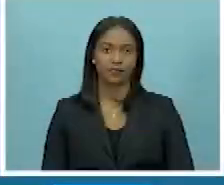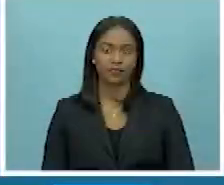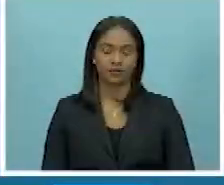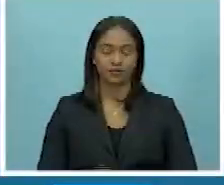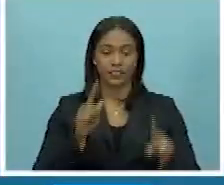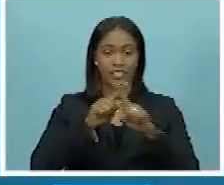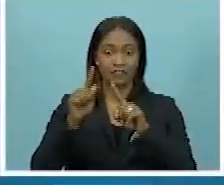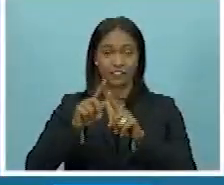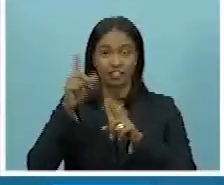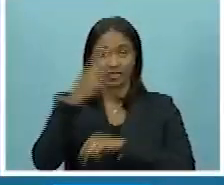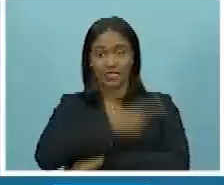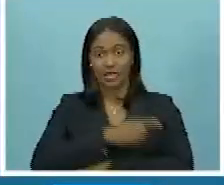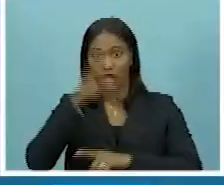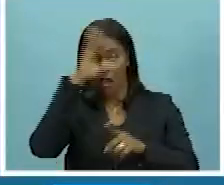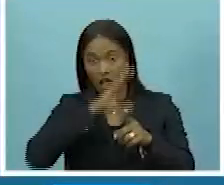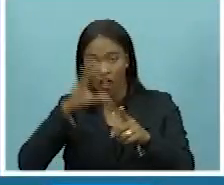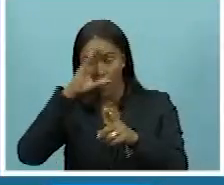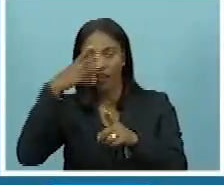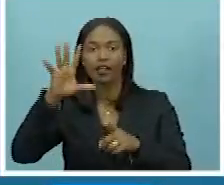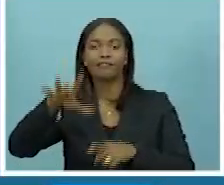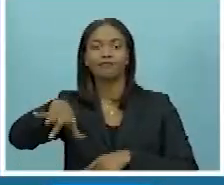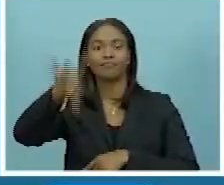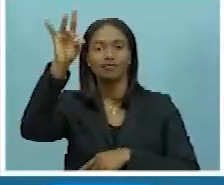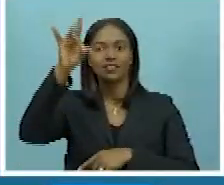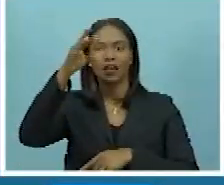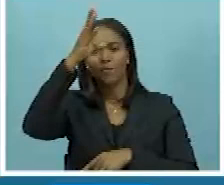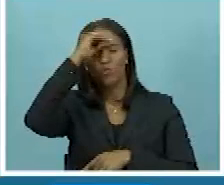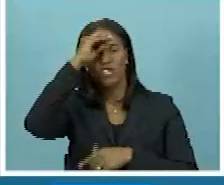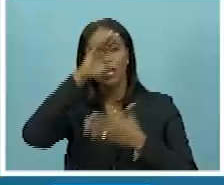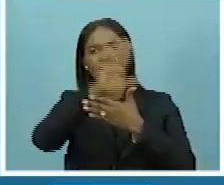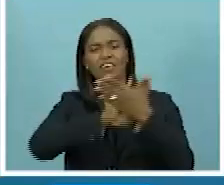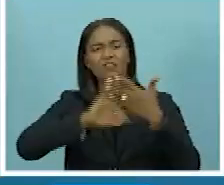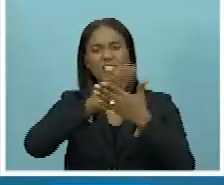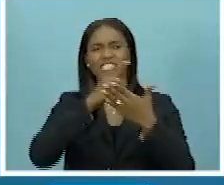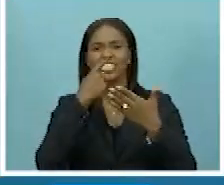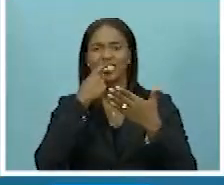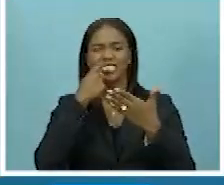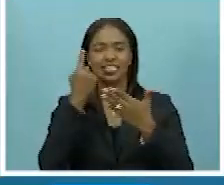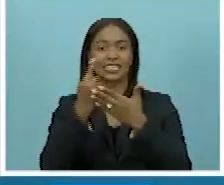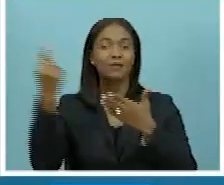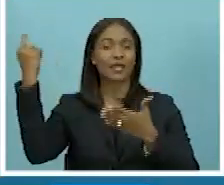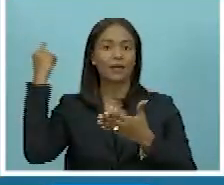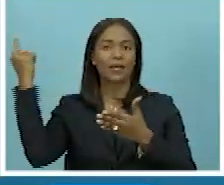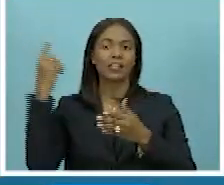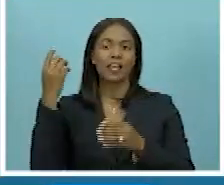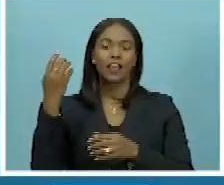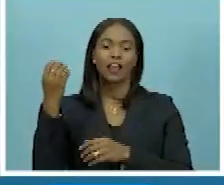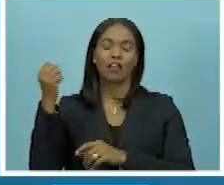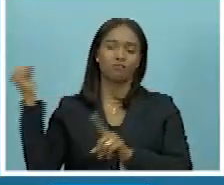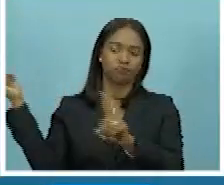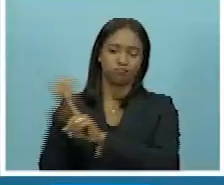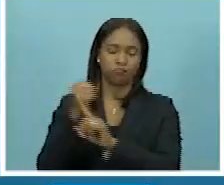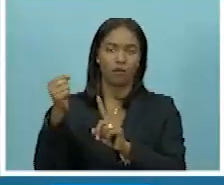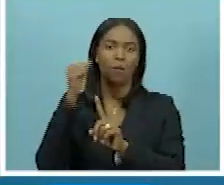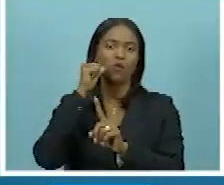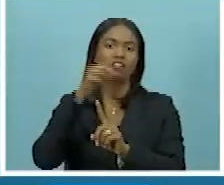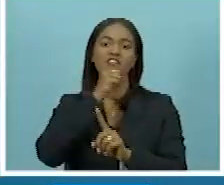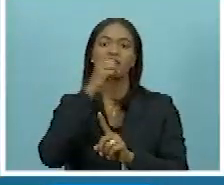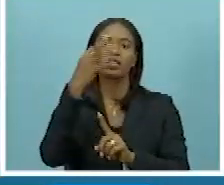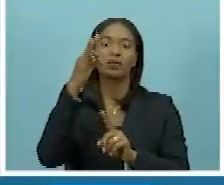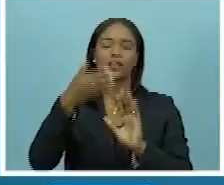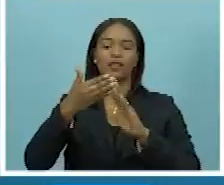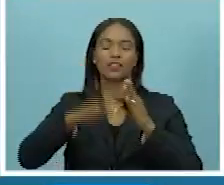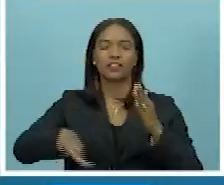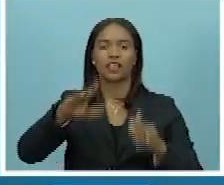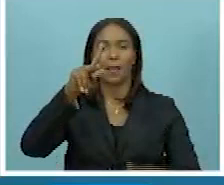Mientras varios días de búsqueda, fue apresado el limpiavidrios que la semana pasada agredió a una joven de 19 años en el sector Los Prados de